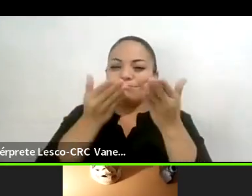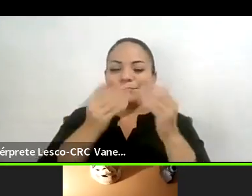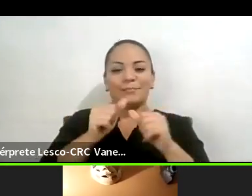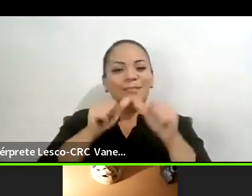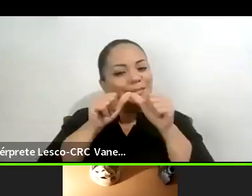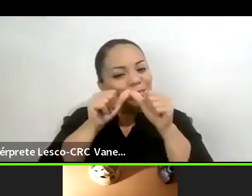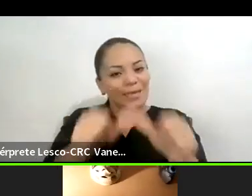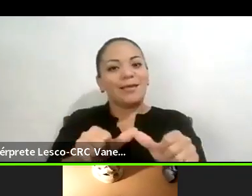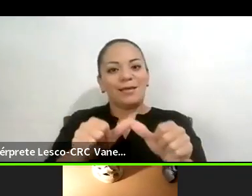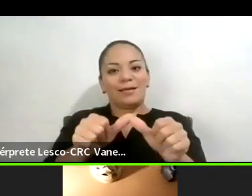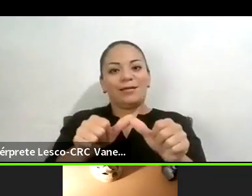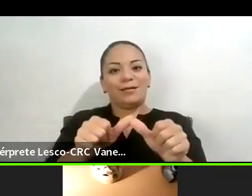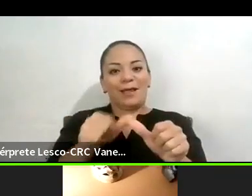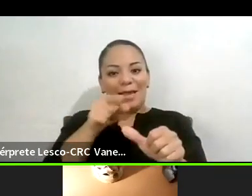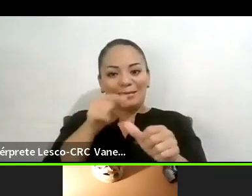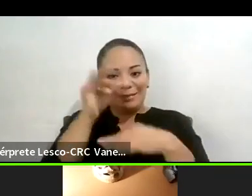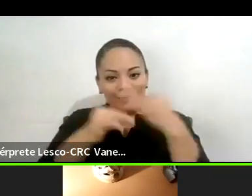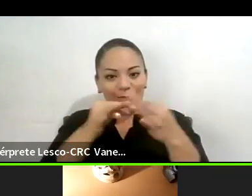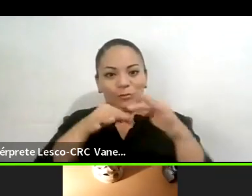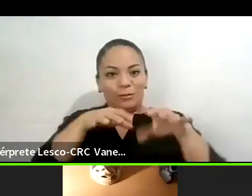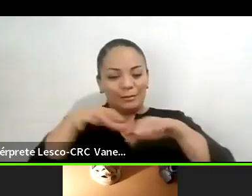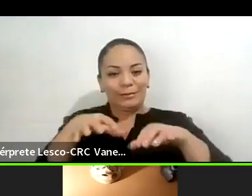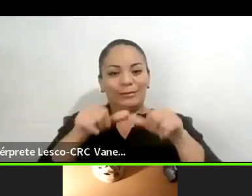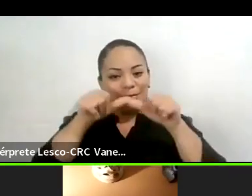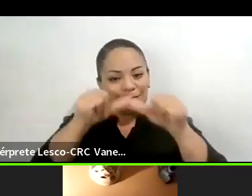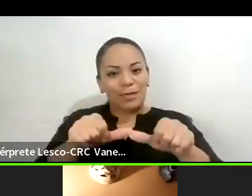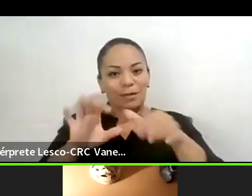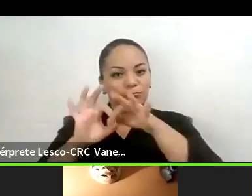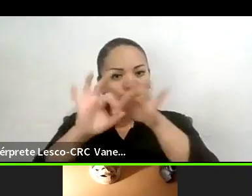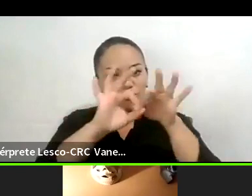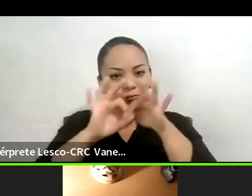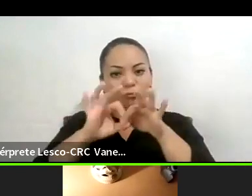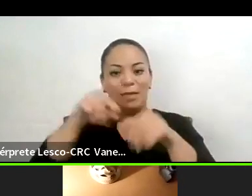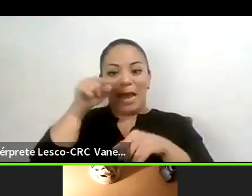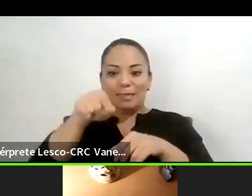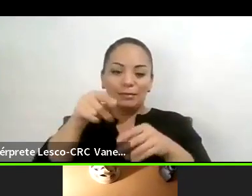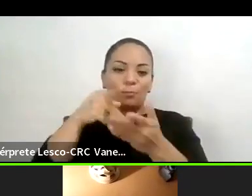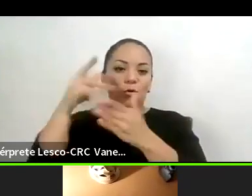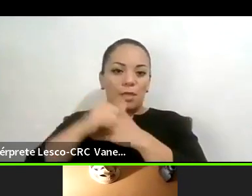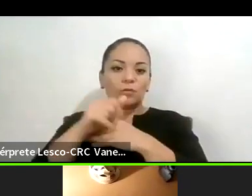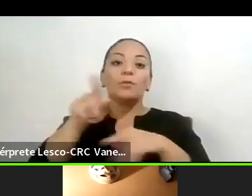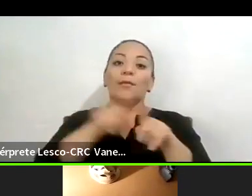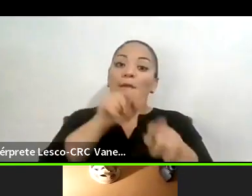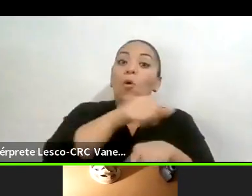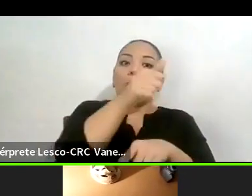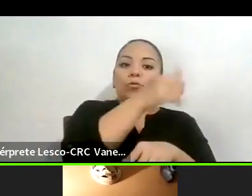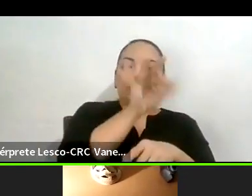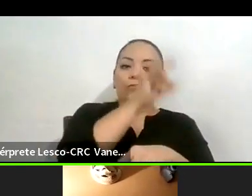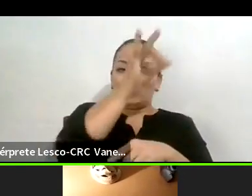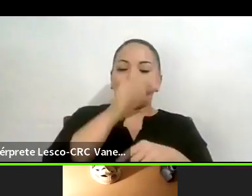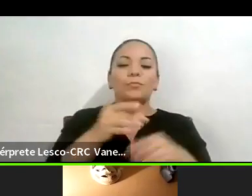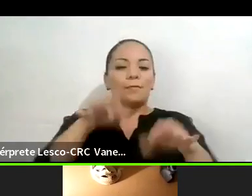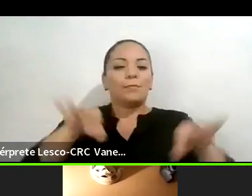seguirlas articulando en este u otros proyectos, me parece muy importante.